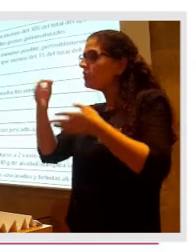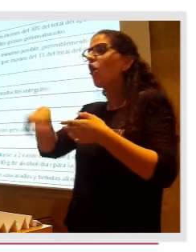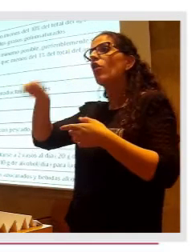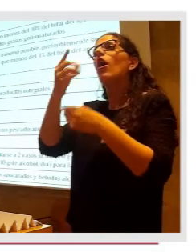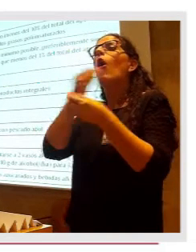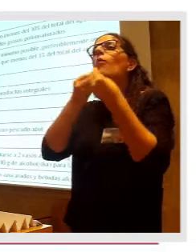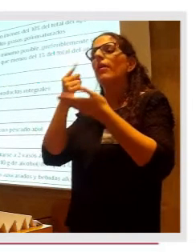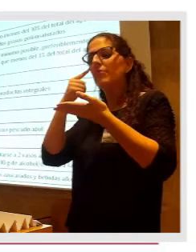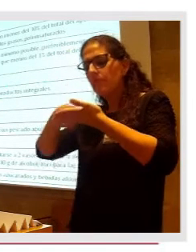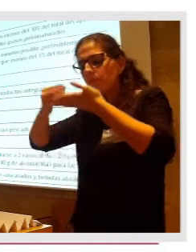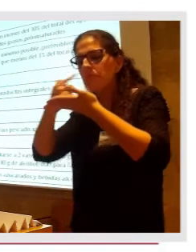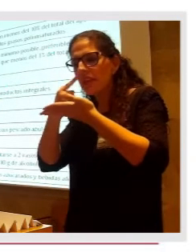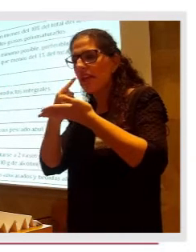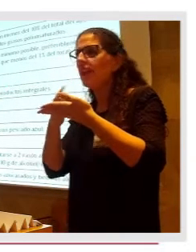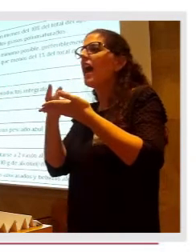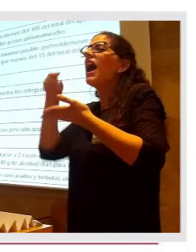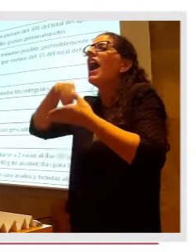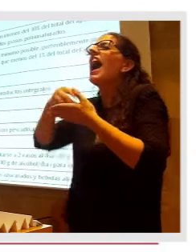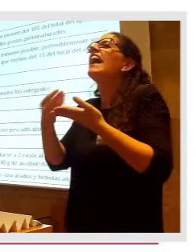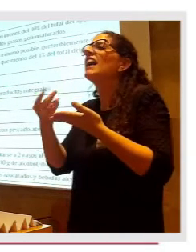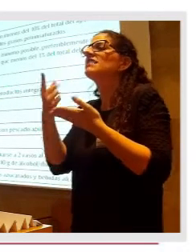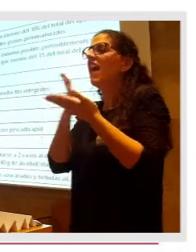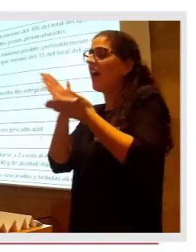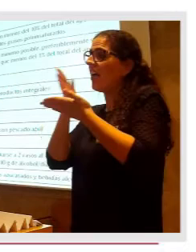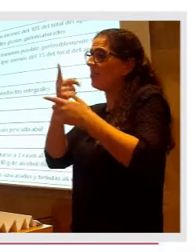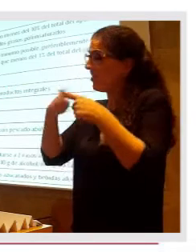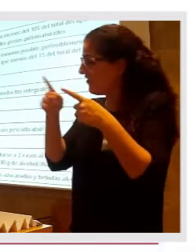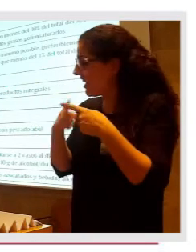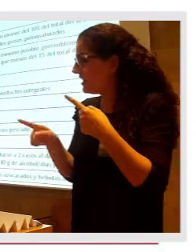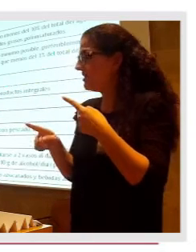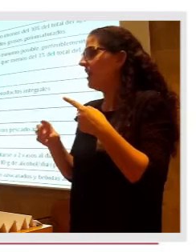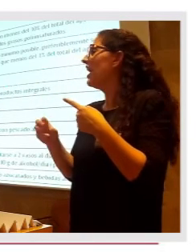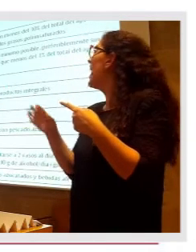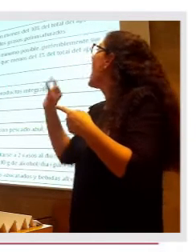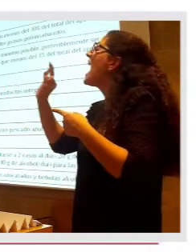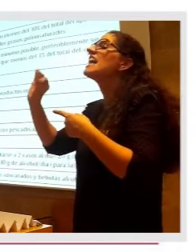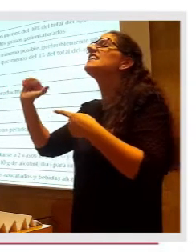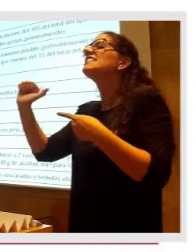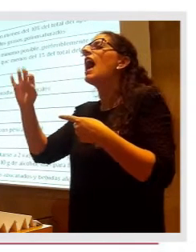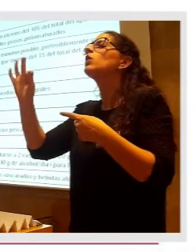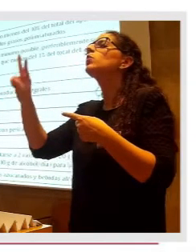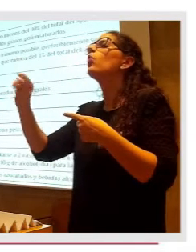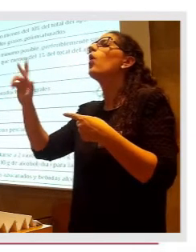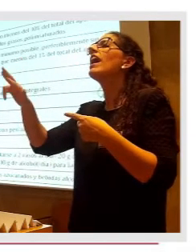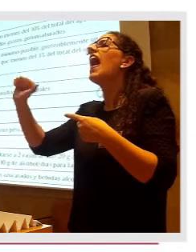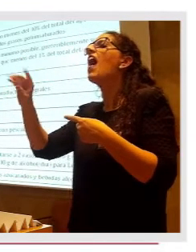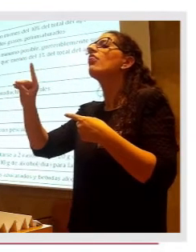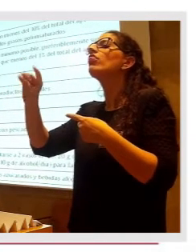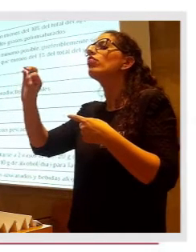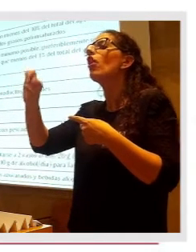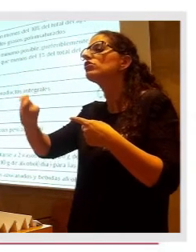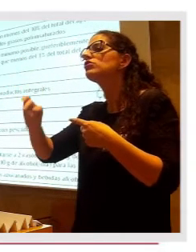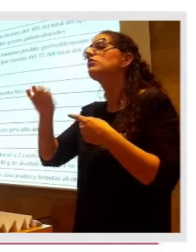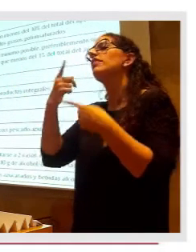ácidos grasos poliinsaturados o monoinsaturados, ¿vale? Luego os comentaré, y eso lo voy a decir posteriormente, el tema de los ácidos grasos